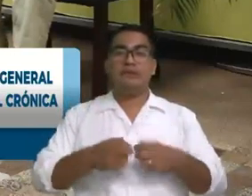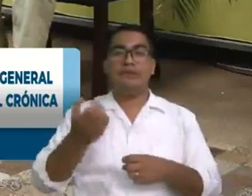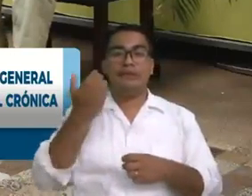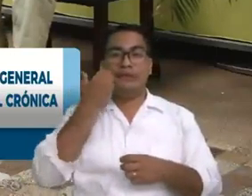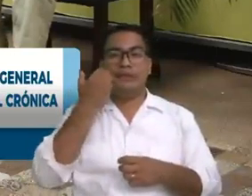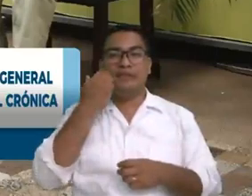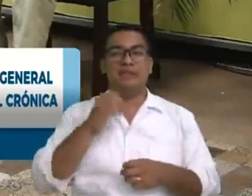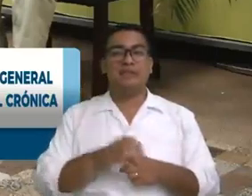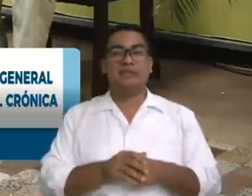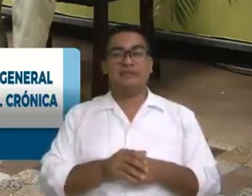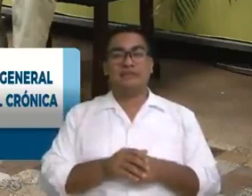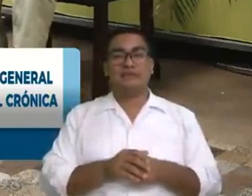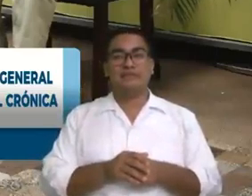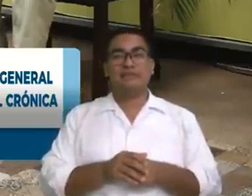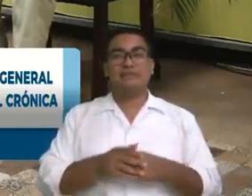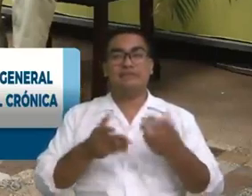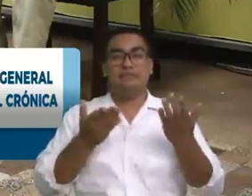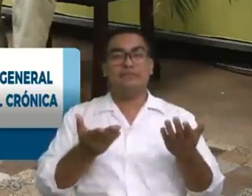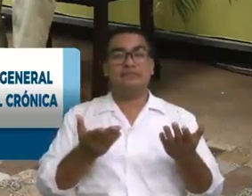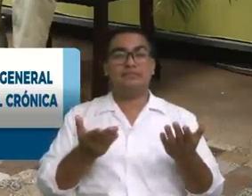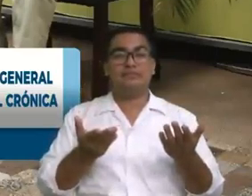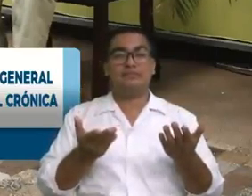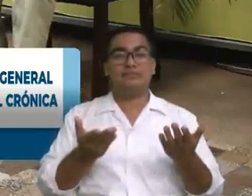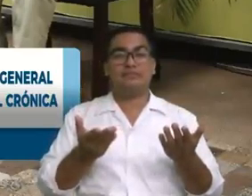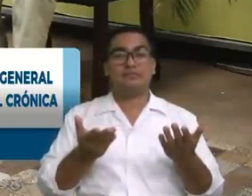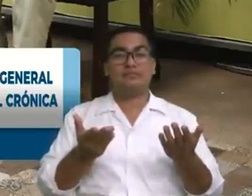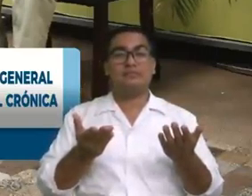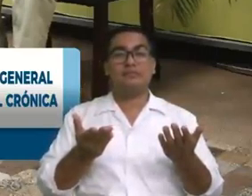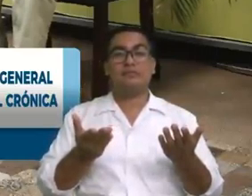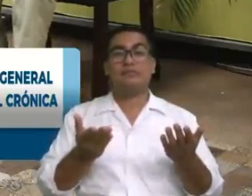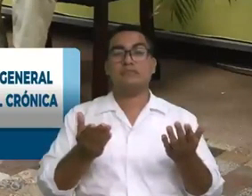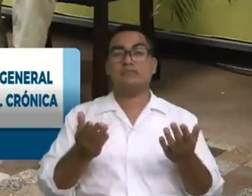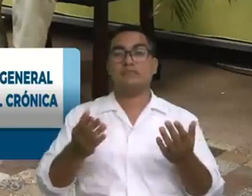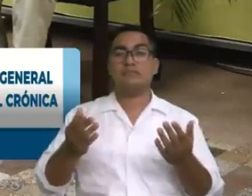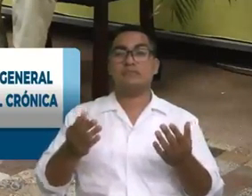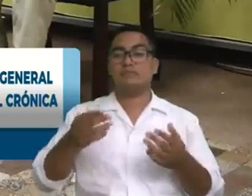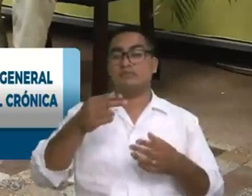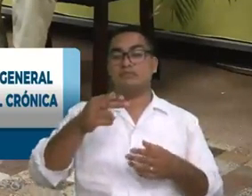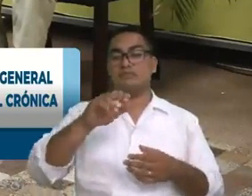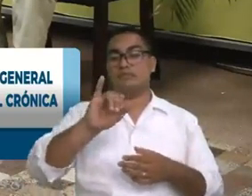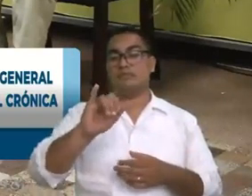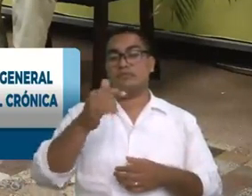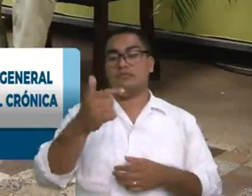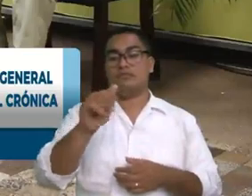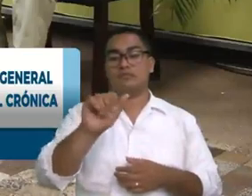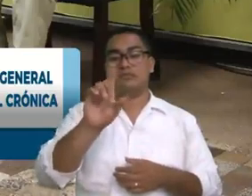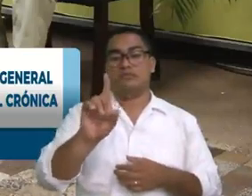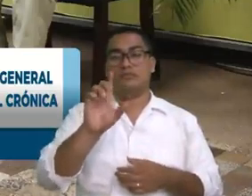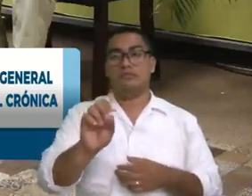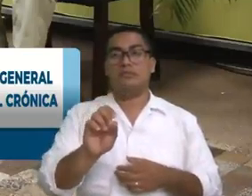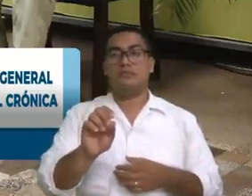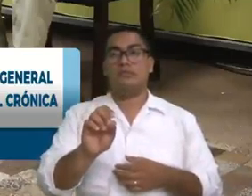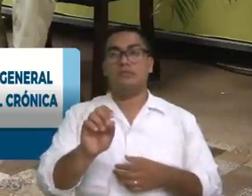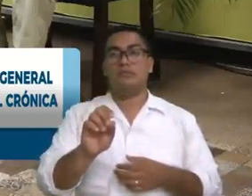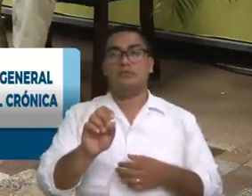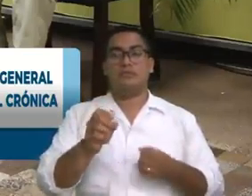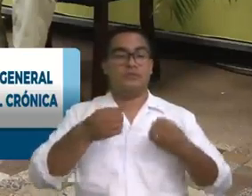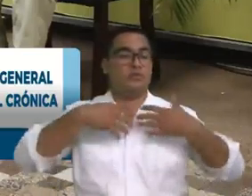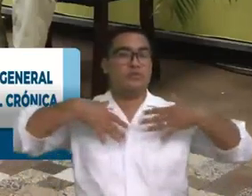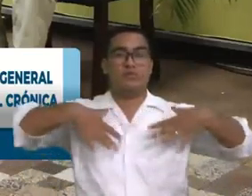enferma, ¿verdad? Entonces, El hígado, ¿qué hace? Empieza a mandarle a todos